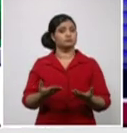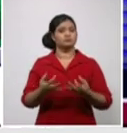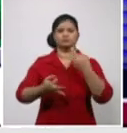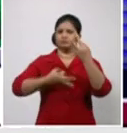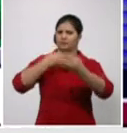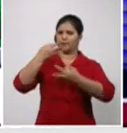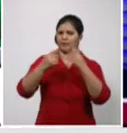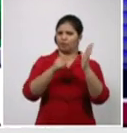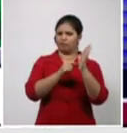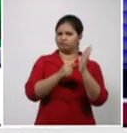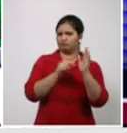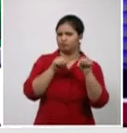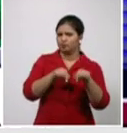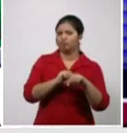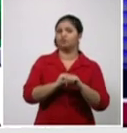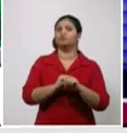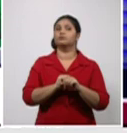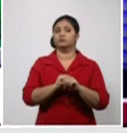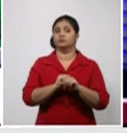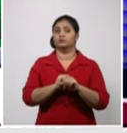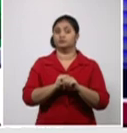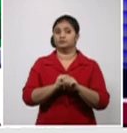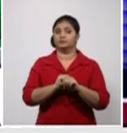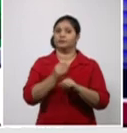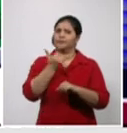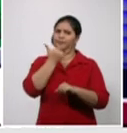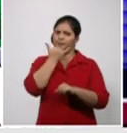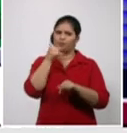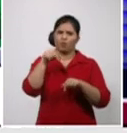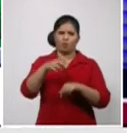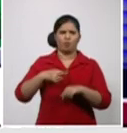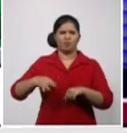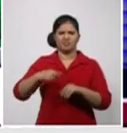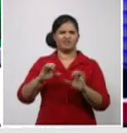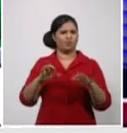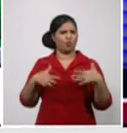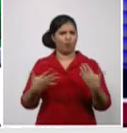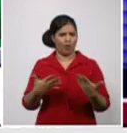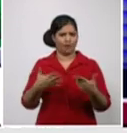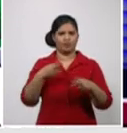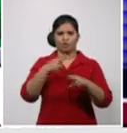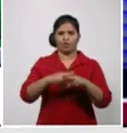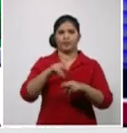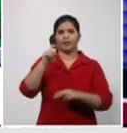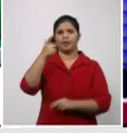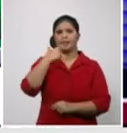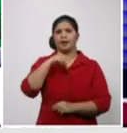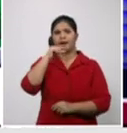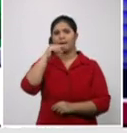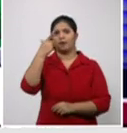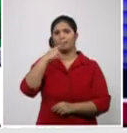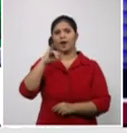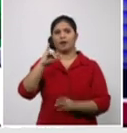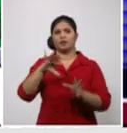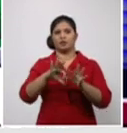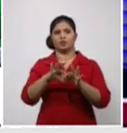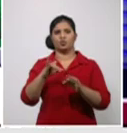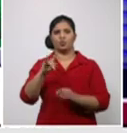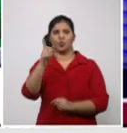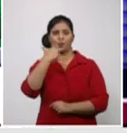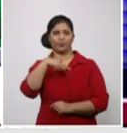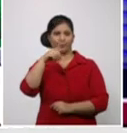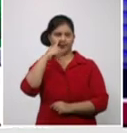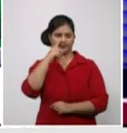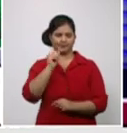Camajuaní. Realmente no es Camajuaní, es de Cabaiguán. Si vemos la provincia de La Habana, que